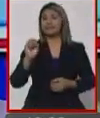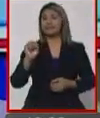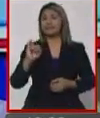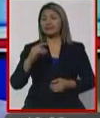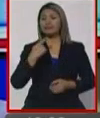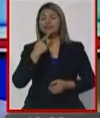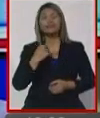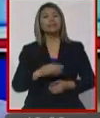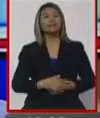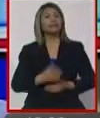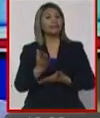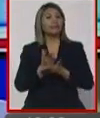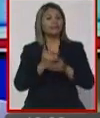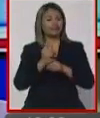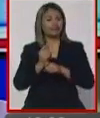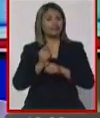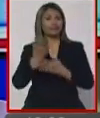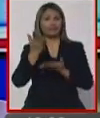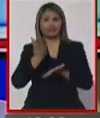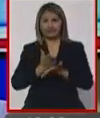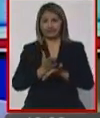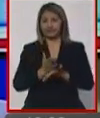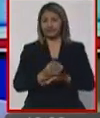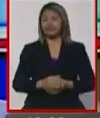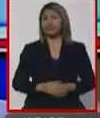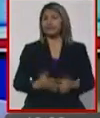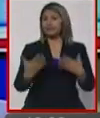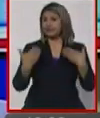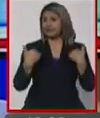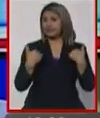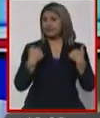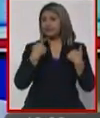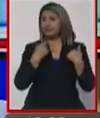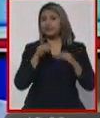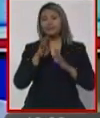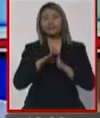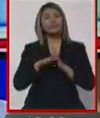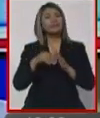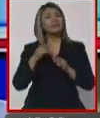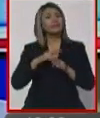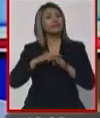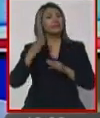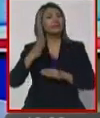Rosita, que en su parte técnica está paralizado. Tendrá esto menor